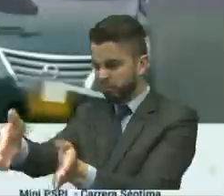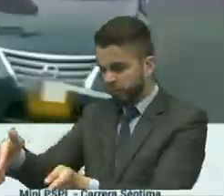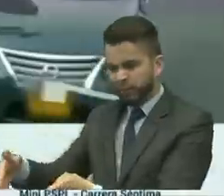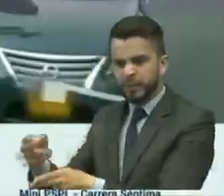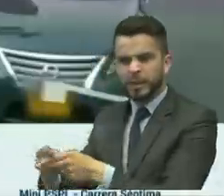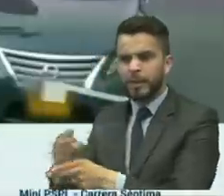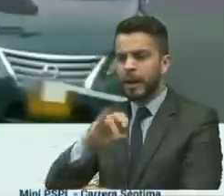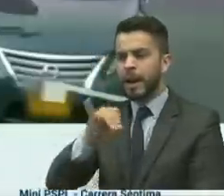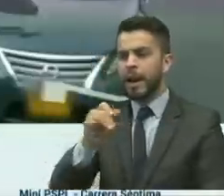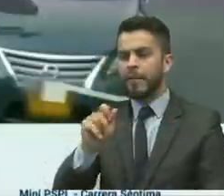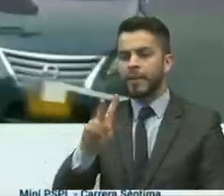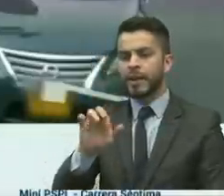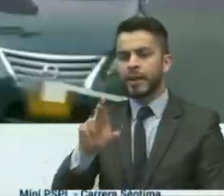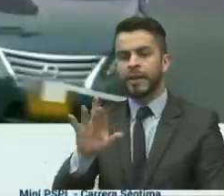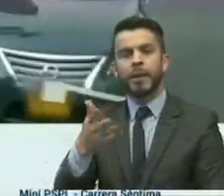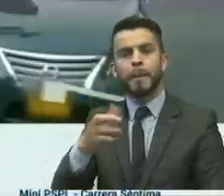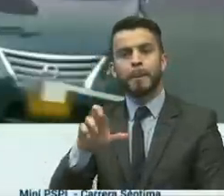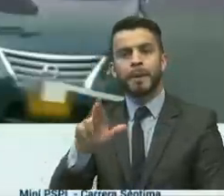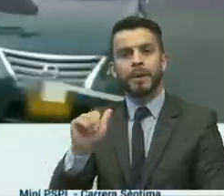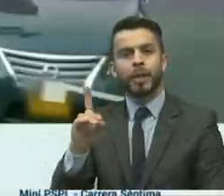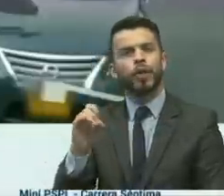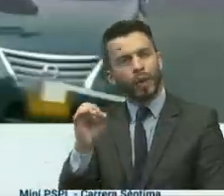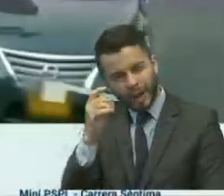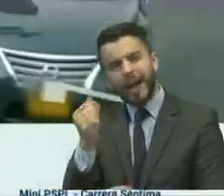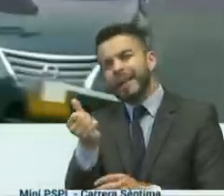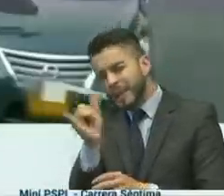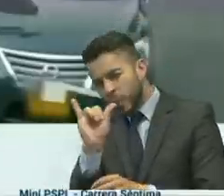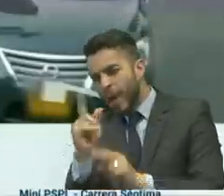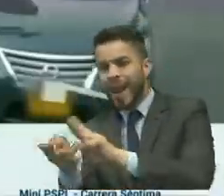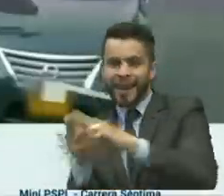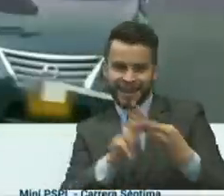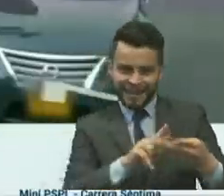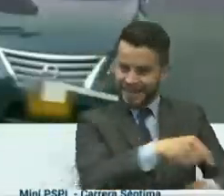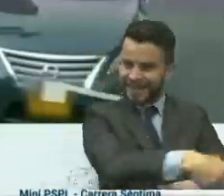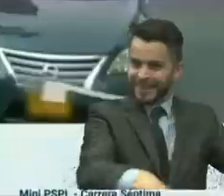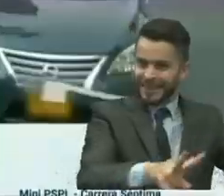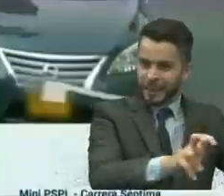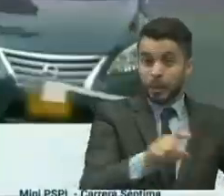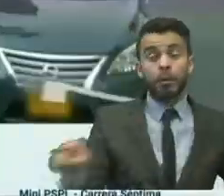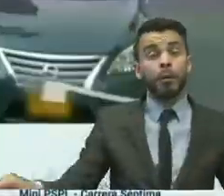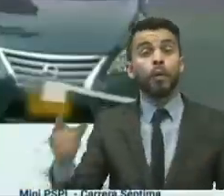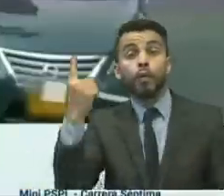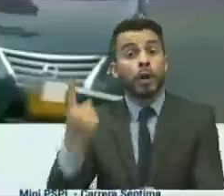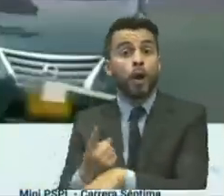las avenidas principales, solo mueve 6 ciclistas por hora.